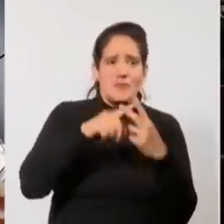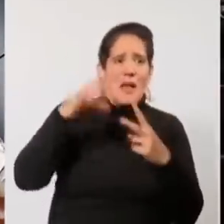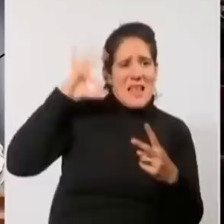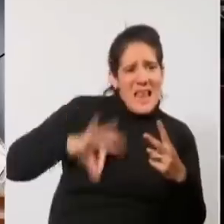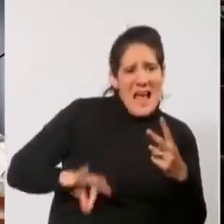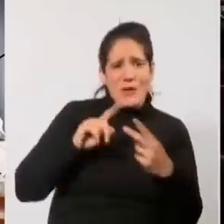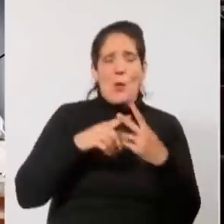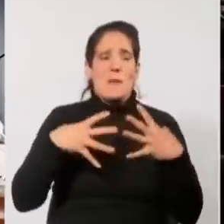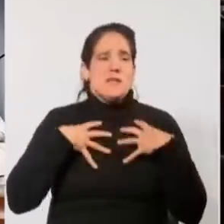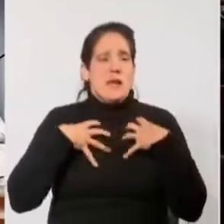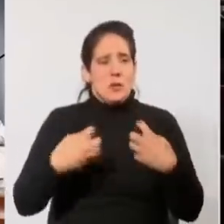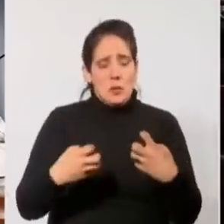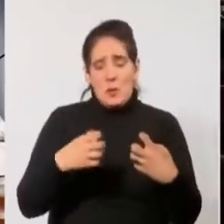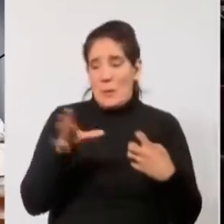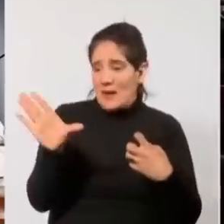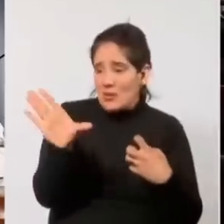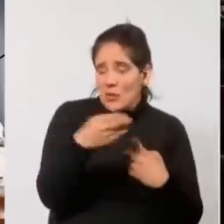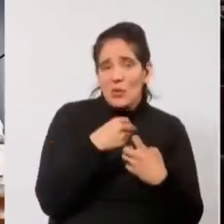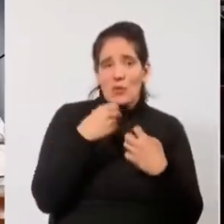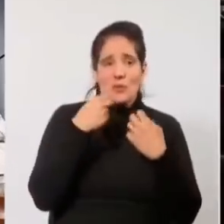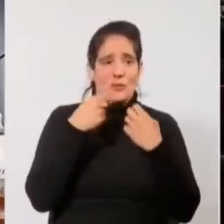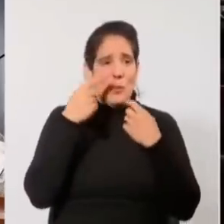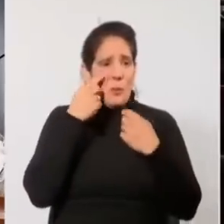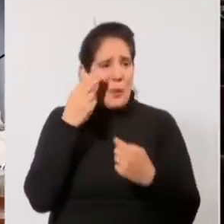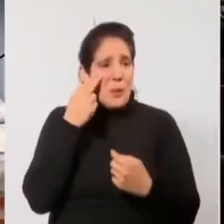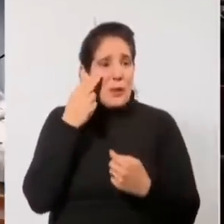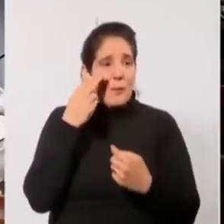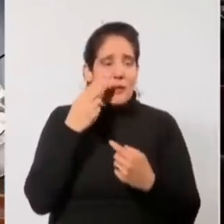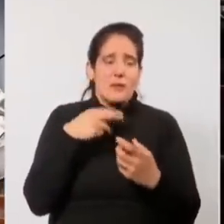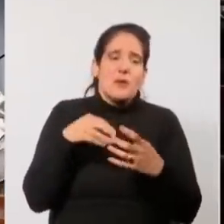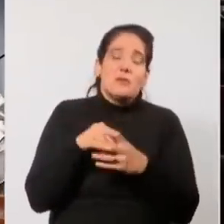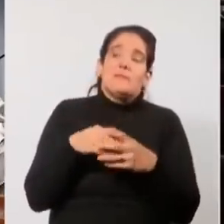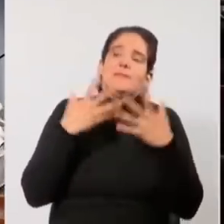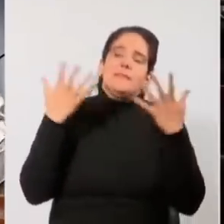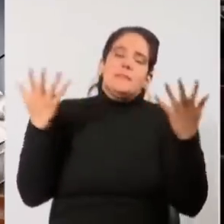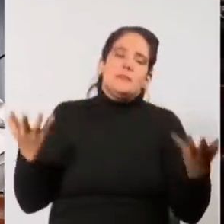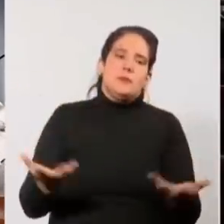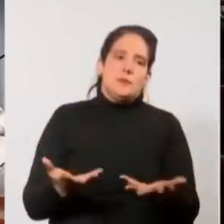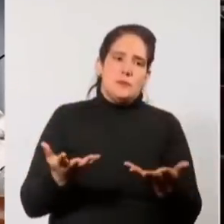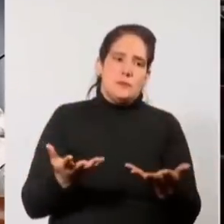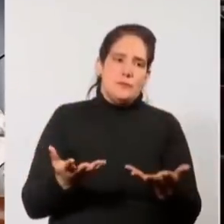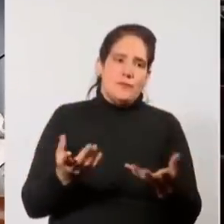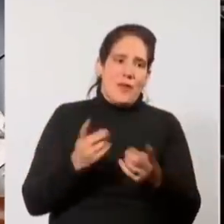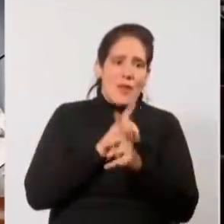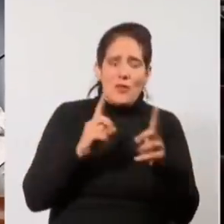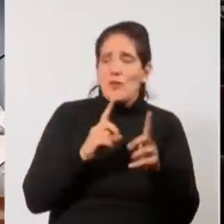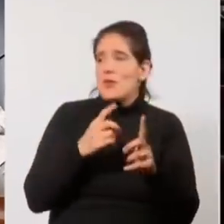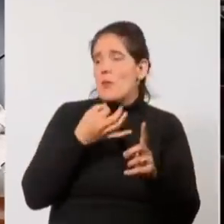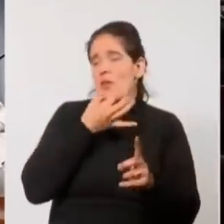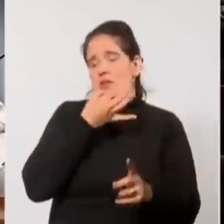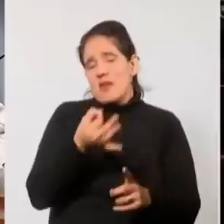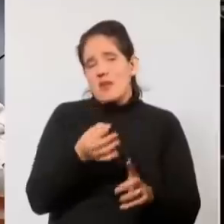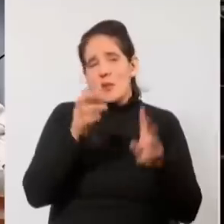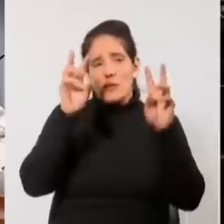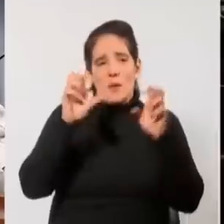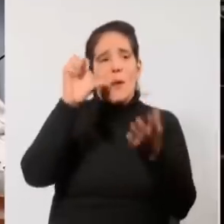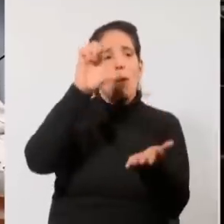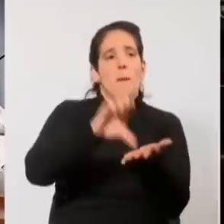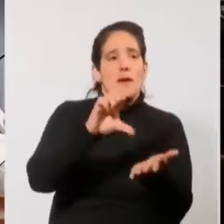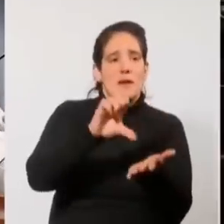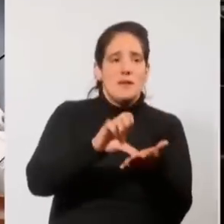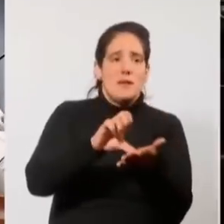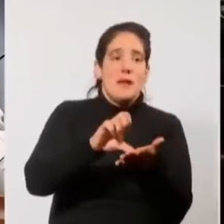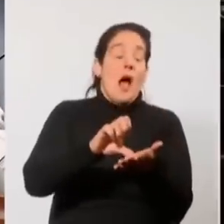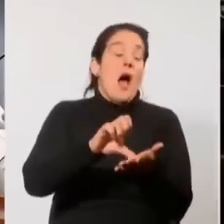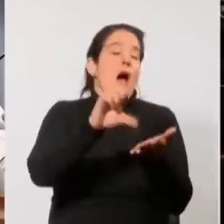más la salud, más todo lo que tenemos entre manos. Entonces, tampoco estábamos hablando de un país idílico